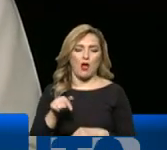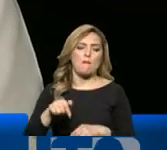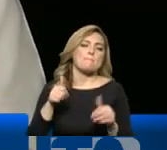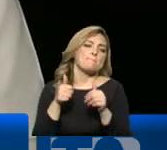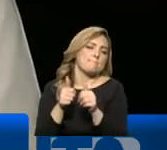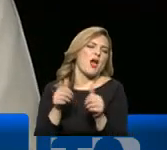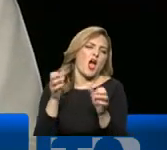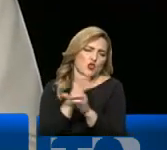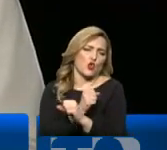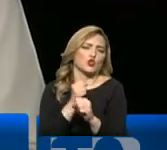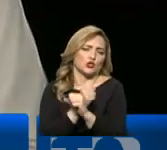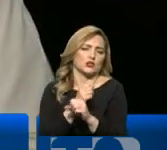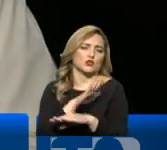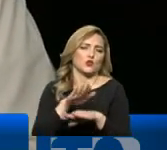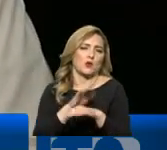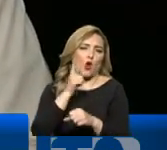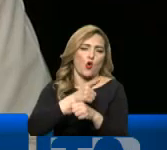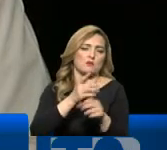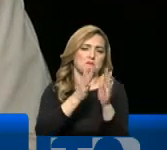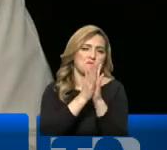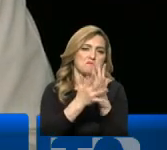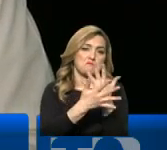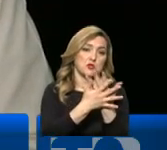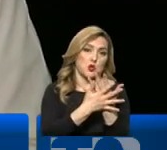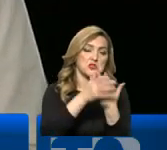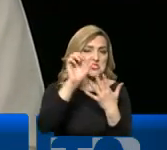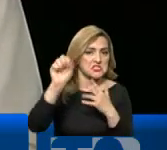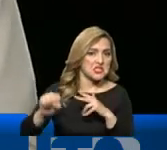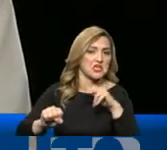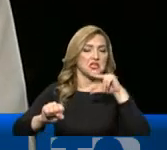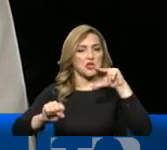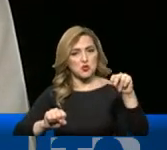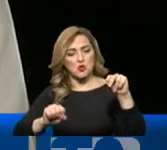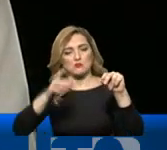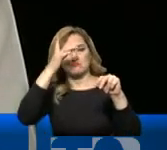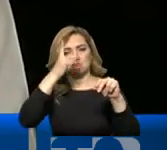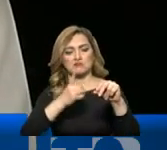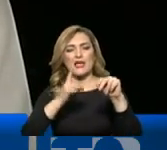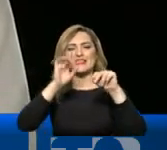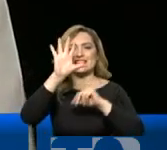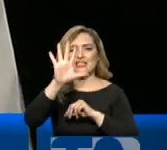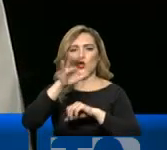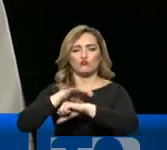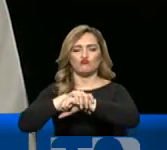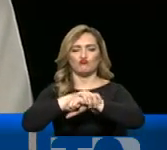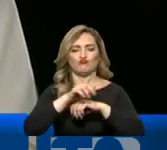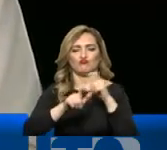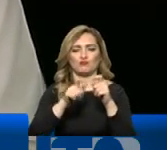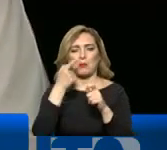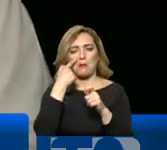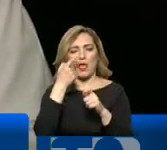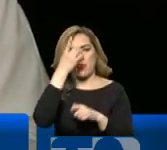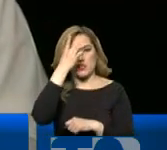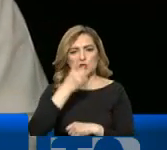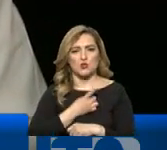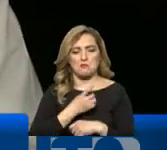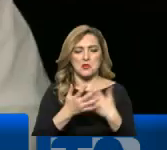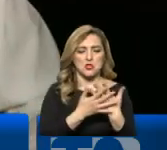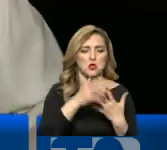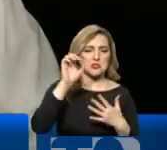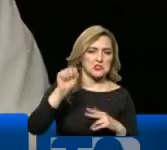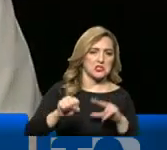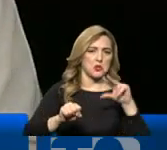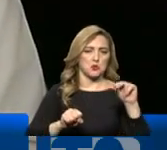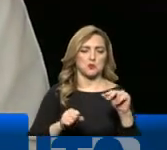noche sobre el pedido de prisión en contra de Daniel Mendoza y los cinco procesados más en este caso,